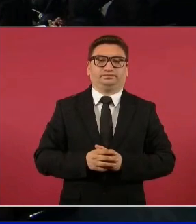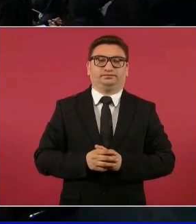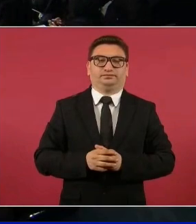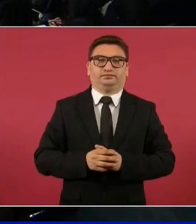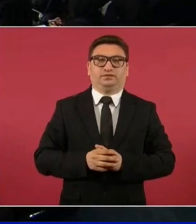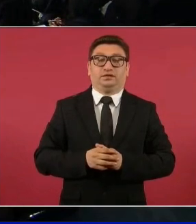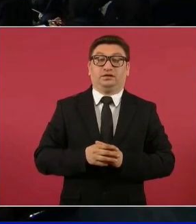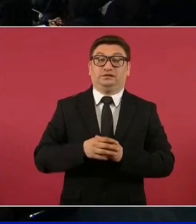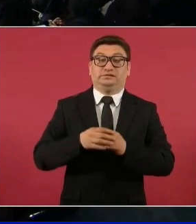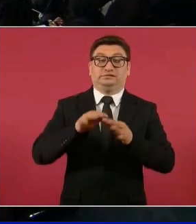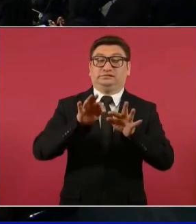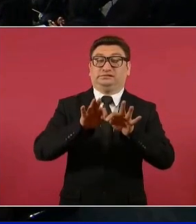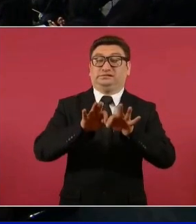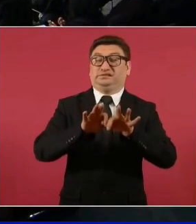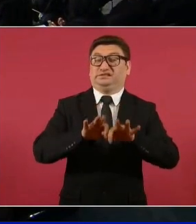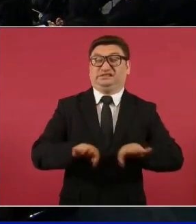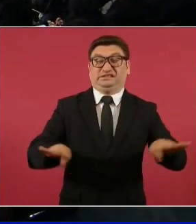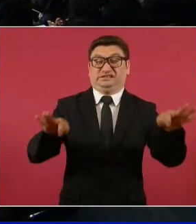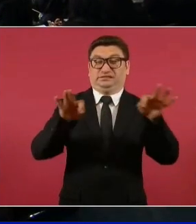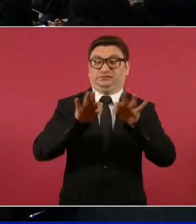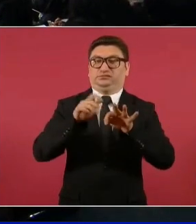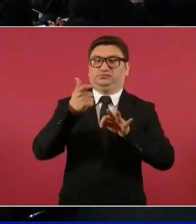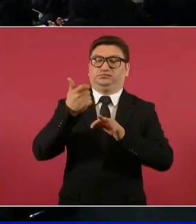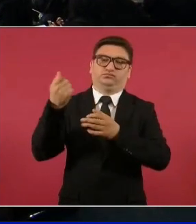tan importante